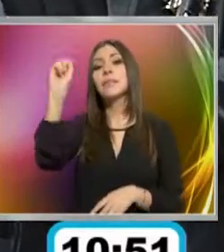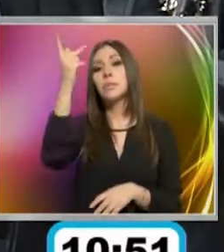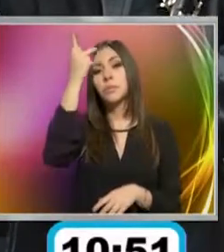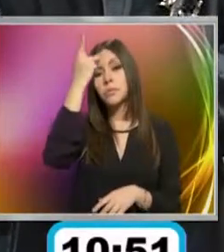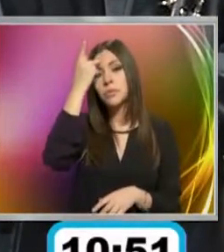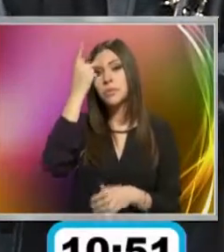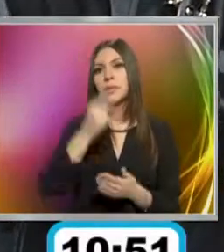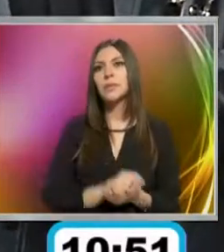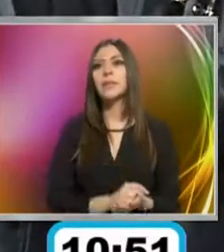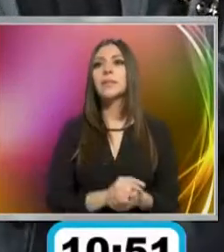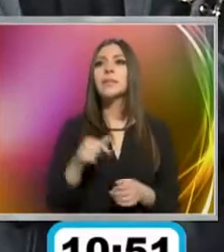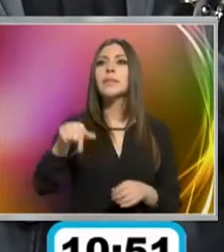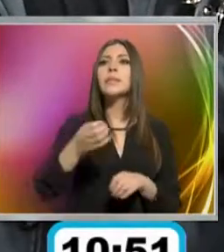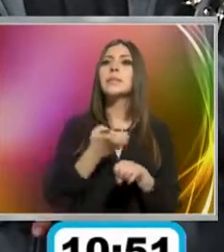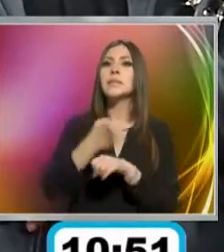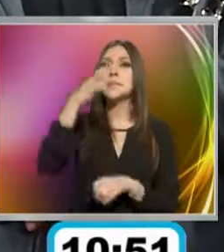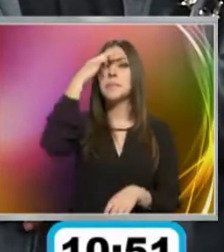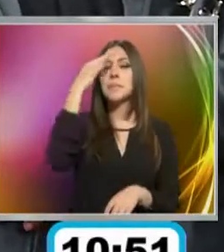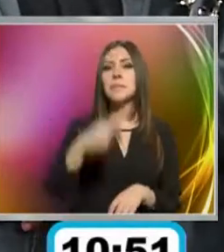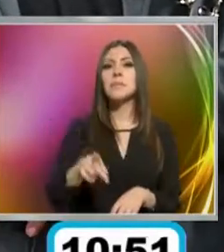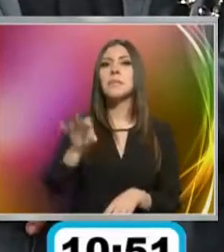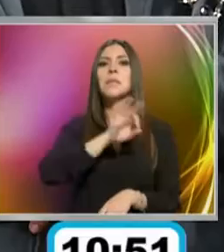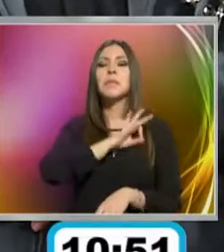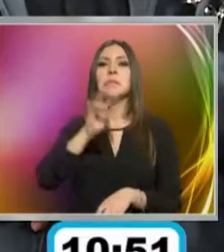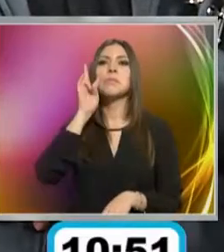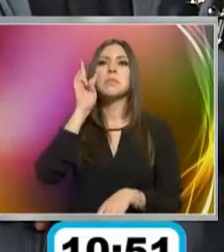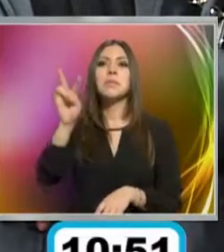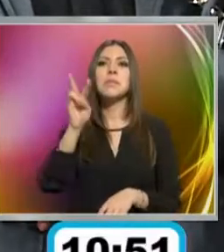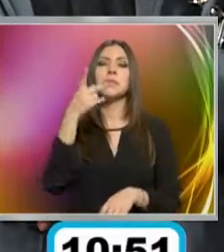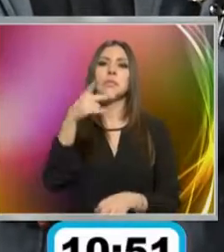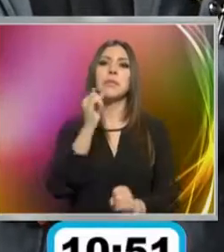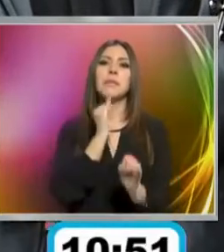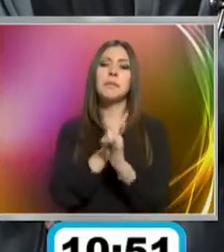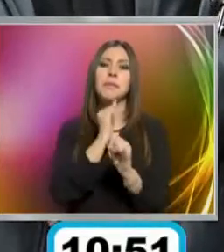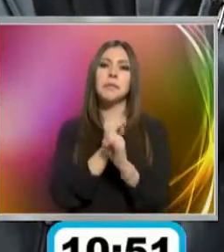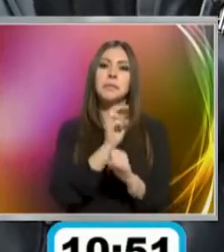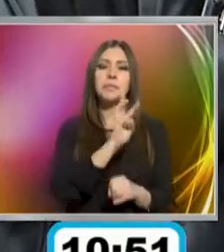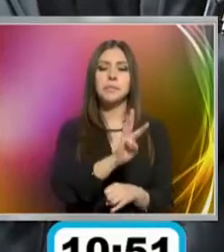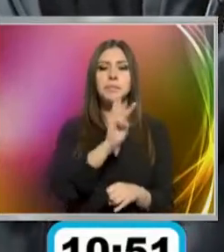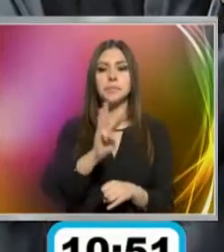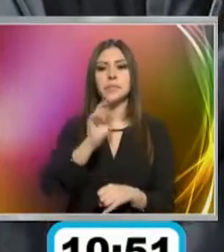Potosí, vamos a estar aquí en el Estado de México. Pueden checar las fechas ahí en nuestra página